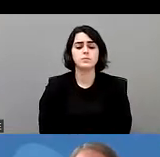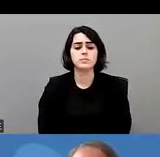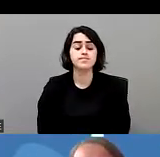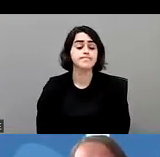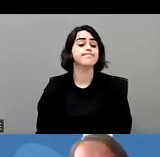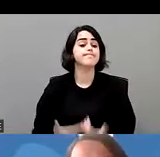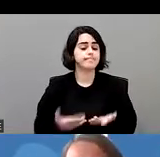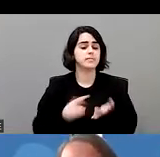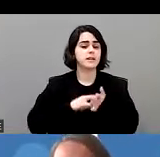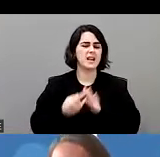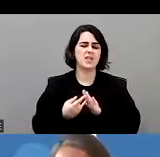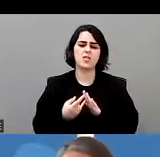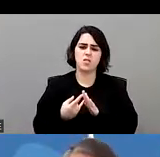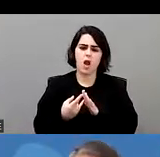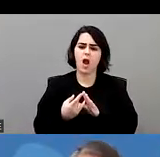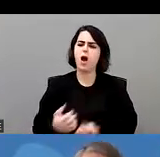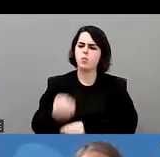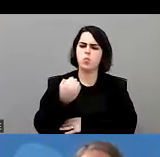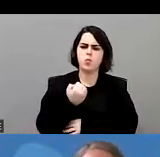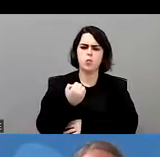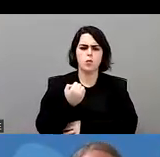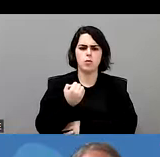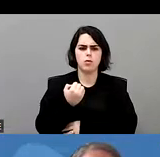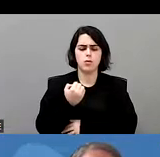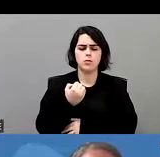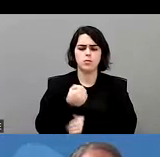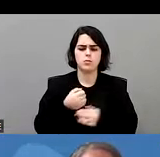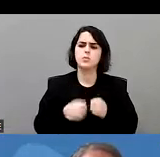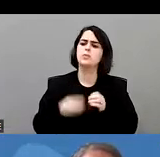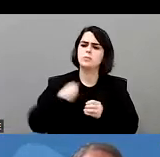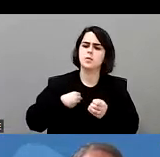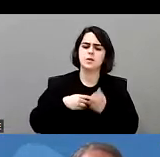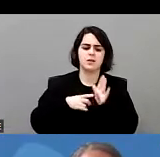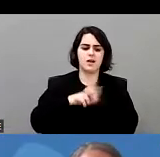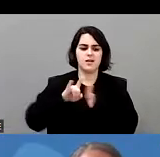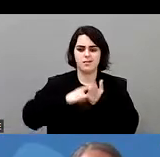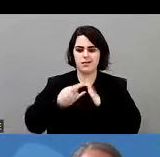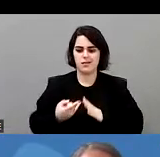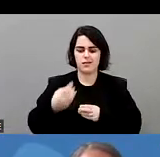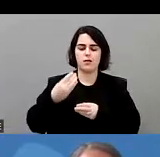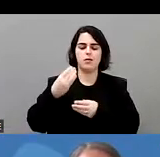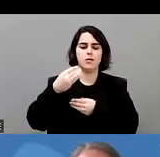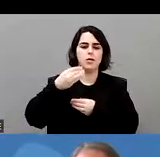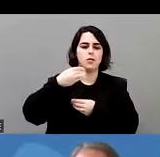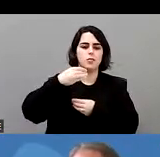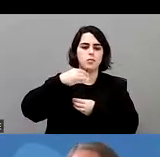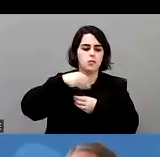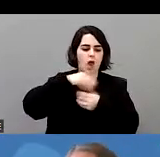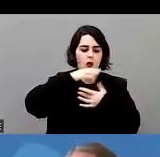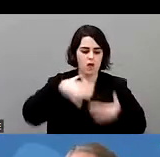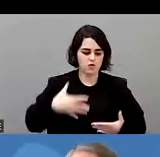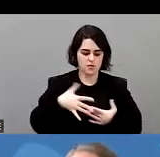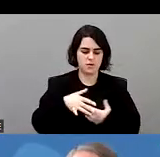La tecnología nos apoya mucho en esto. Tenemos la suerte de que los desarrollos tecnológicos que tenemos